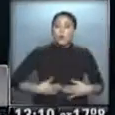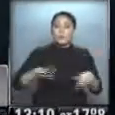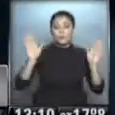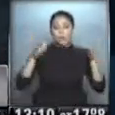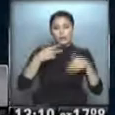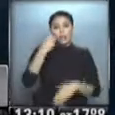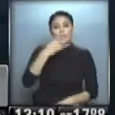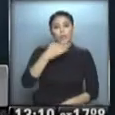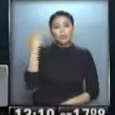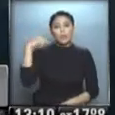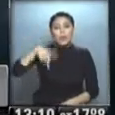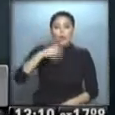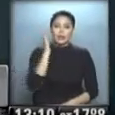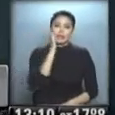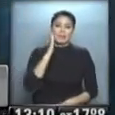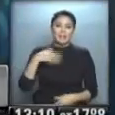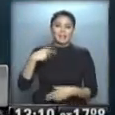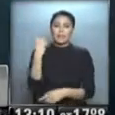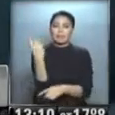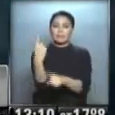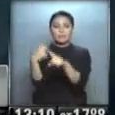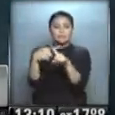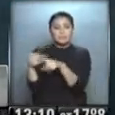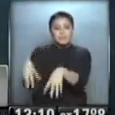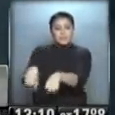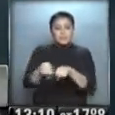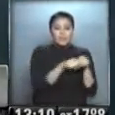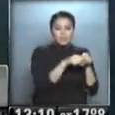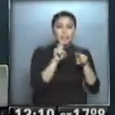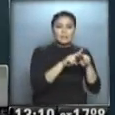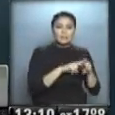hace 2 meses va a ser exhumado esta tarde igual para poder certificar